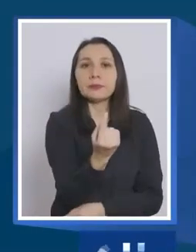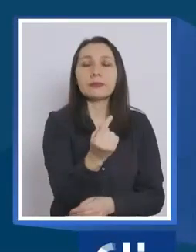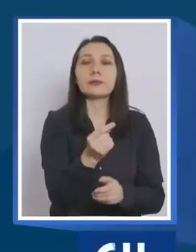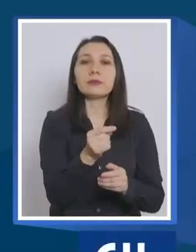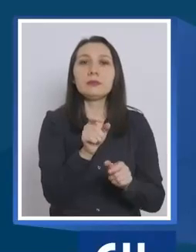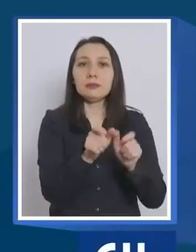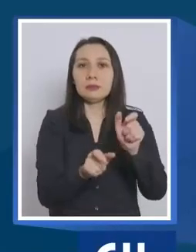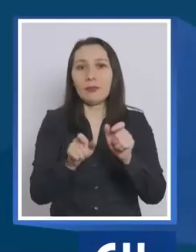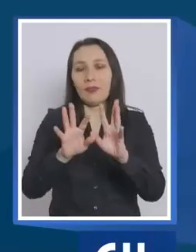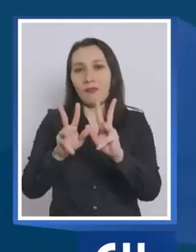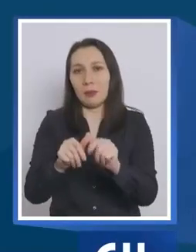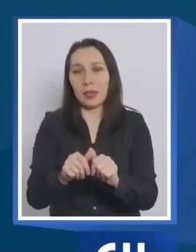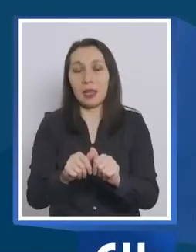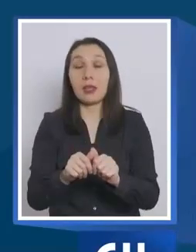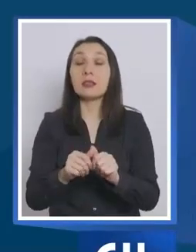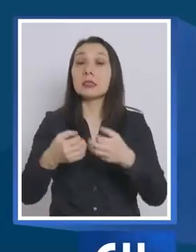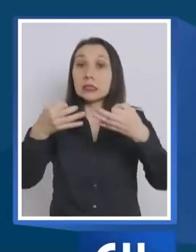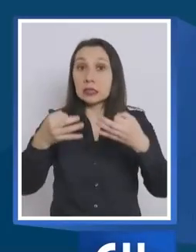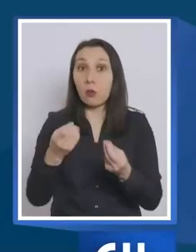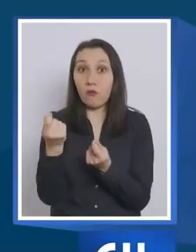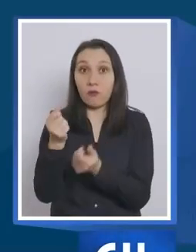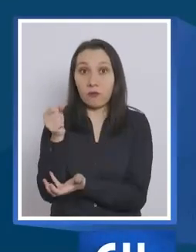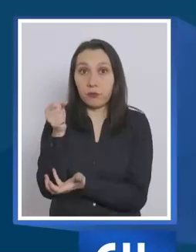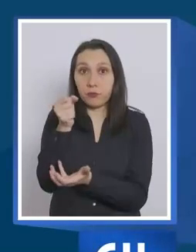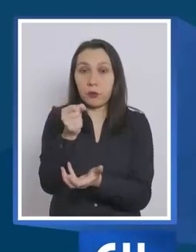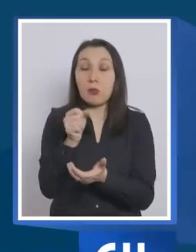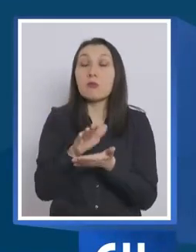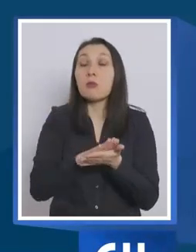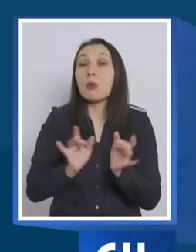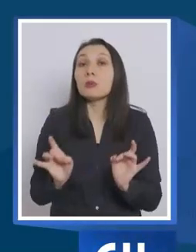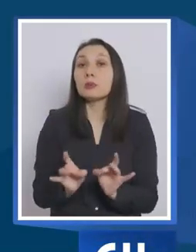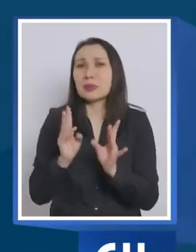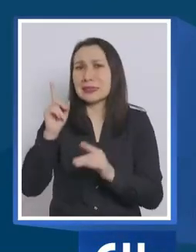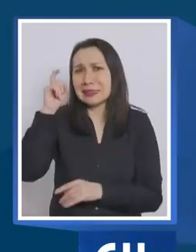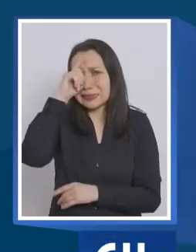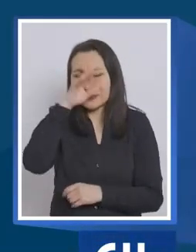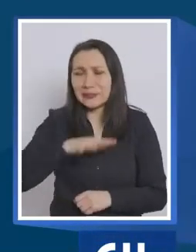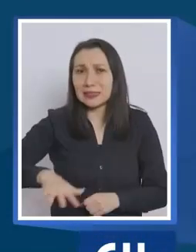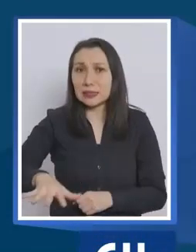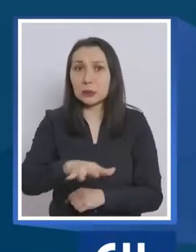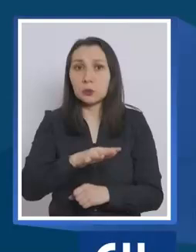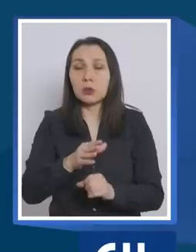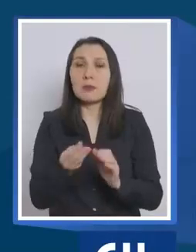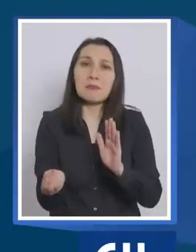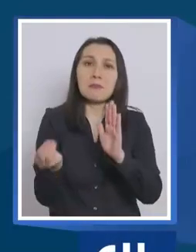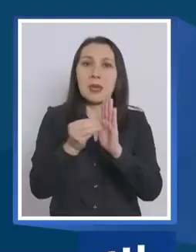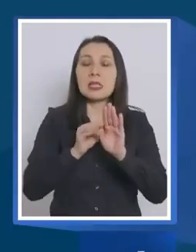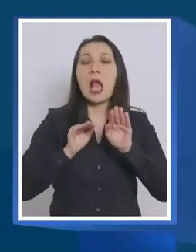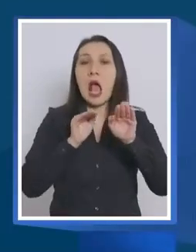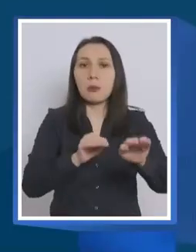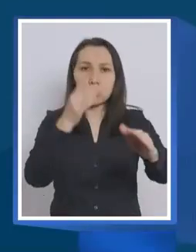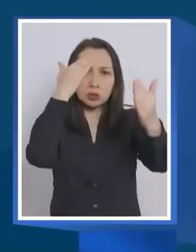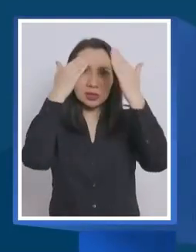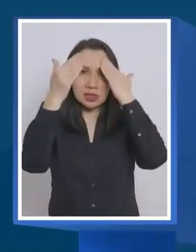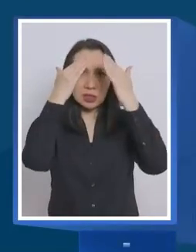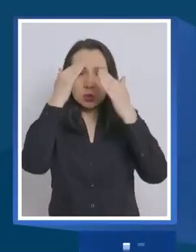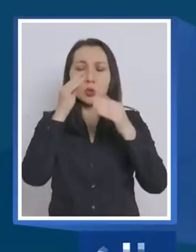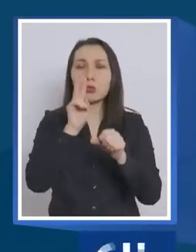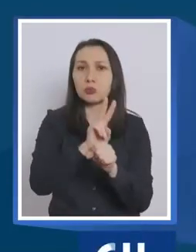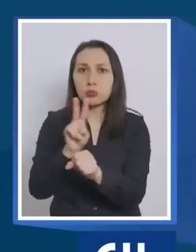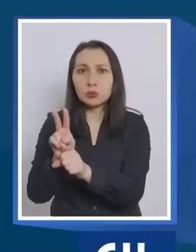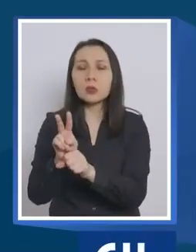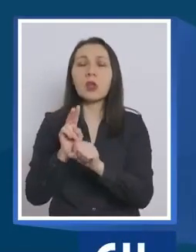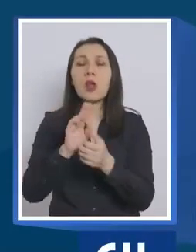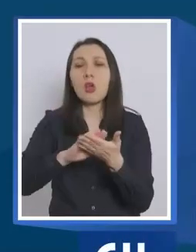uno de estas familias. Asegurar recursos en un contexto adverso, aumentar el apoyo psicológico y pedagógico a las